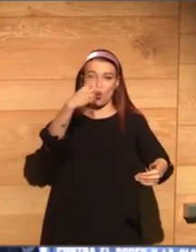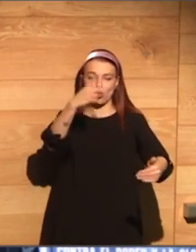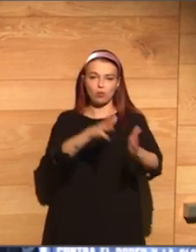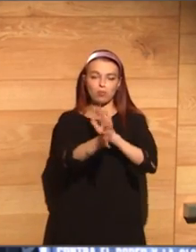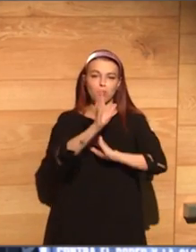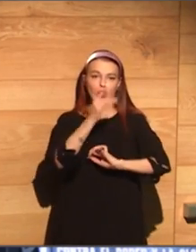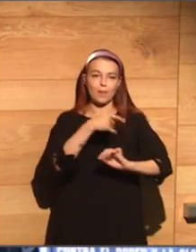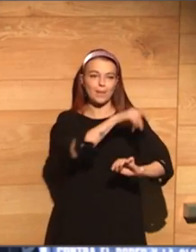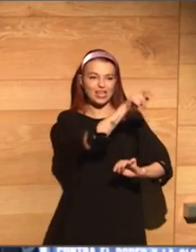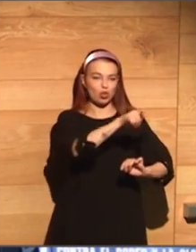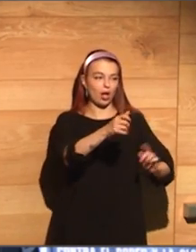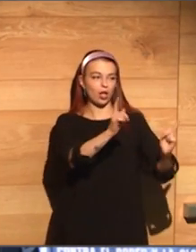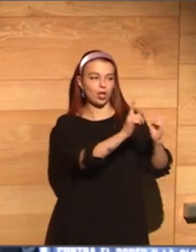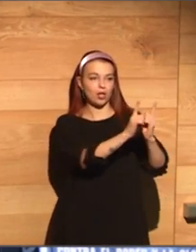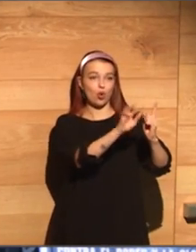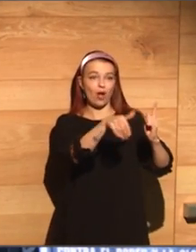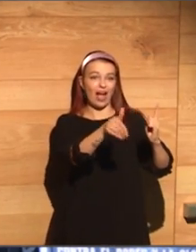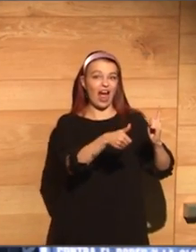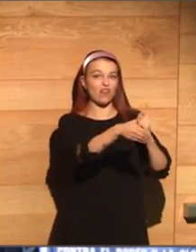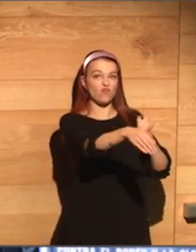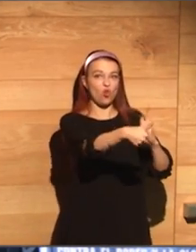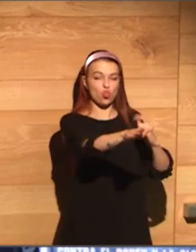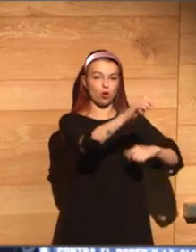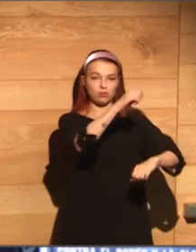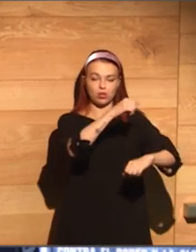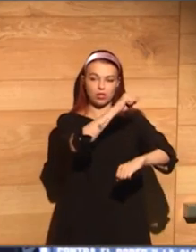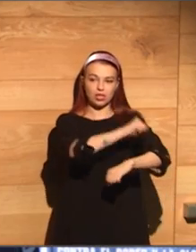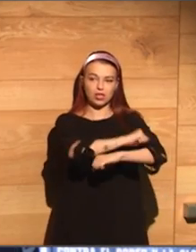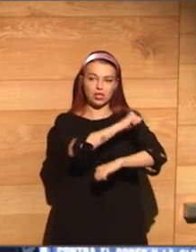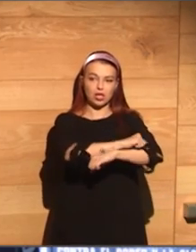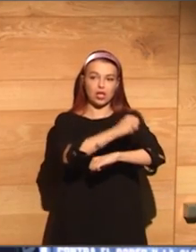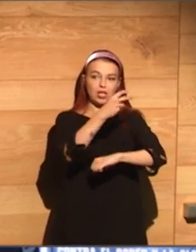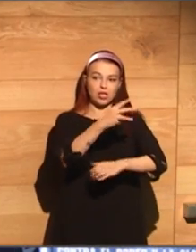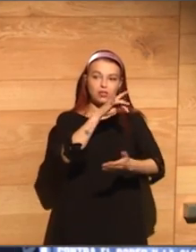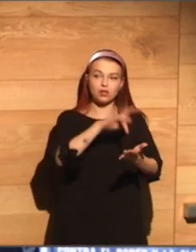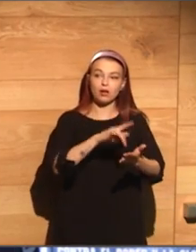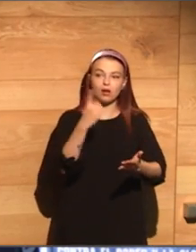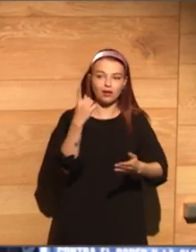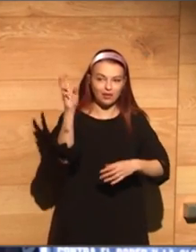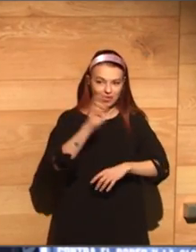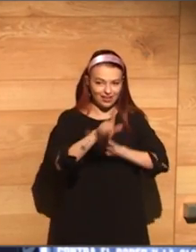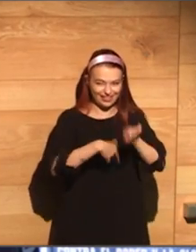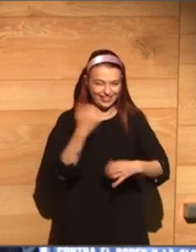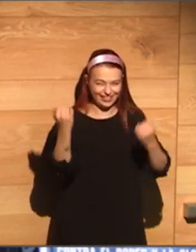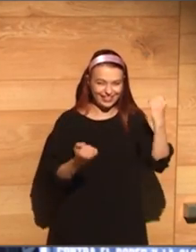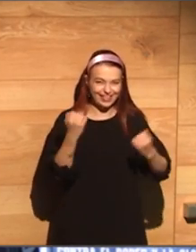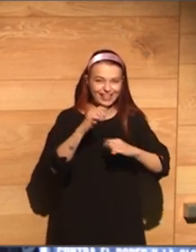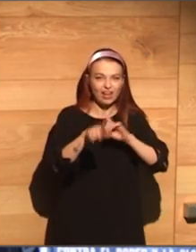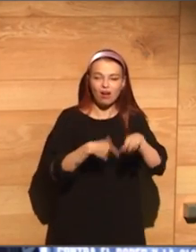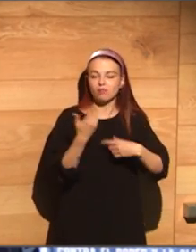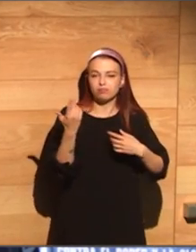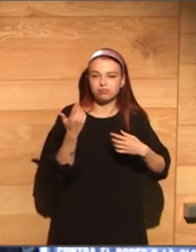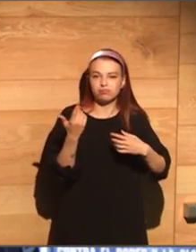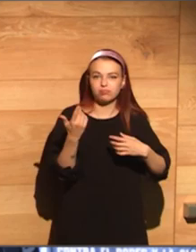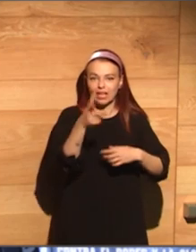a una ventana después de 4 minutos y en la ventana ves a otros 3 personajes que están discutiendo en el fondo y uno viene y se acerca al coche y coge una gallina y se va.